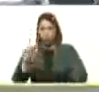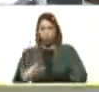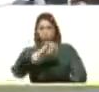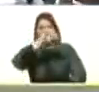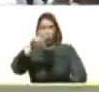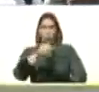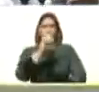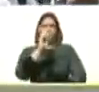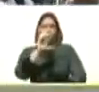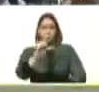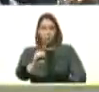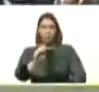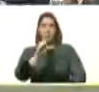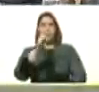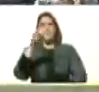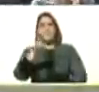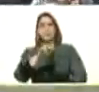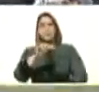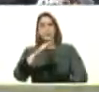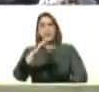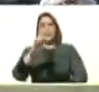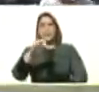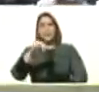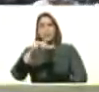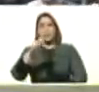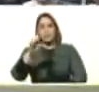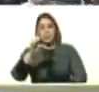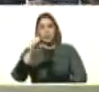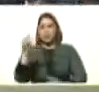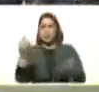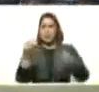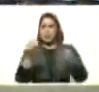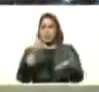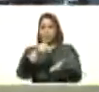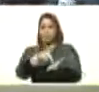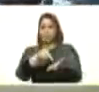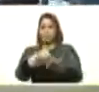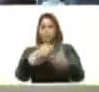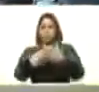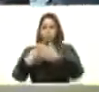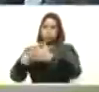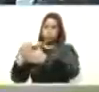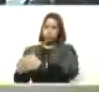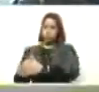Vicente Rangel, siempre presente en estas batallas.